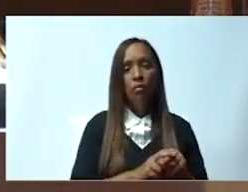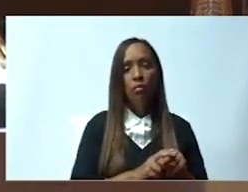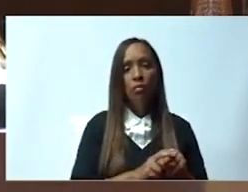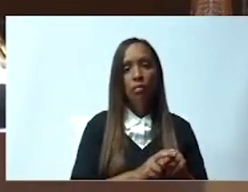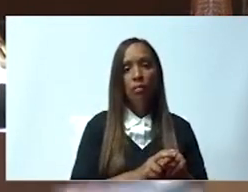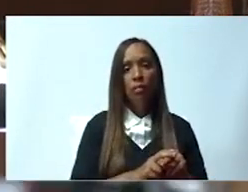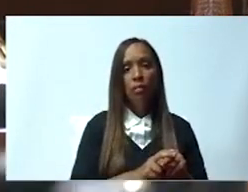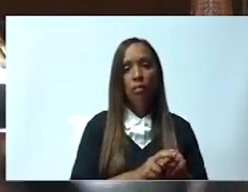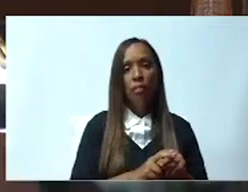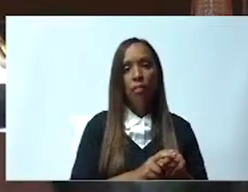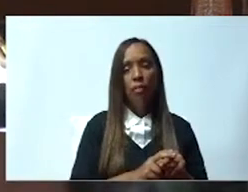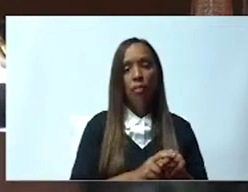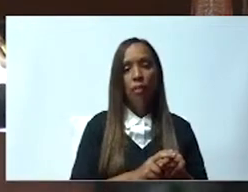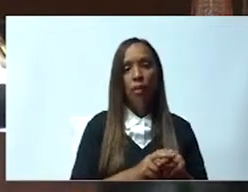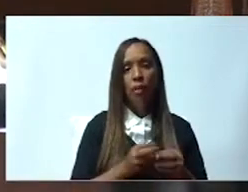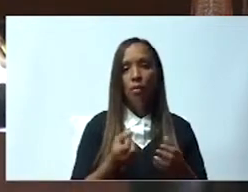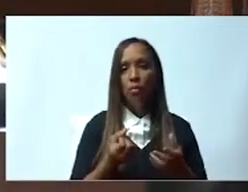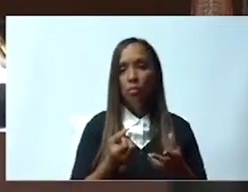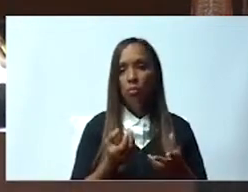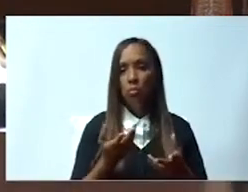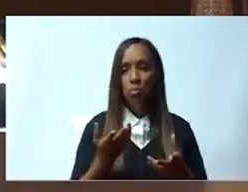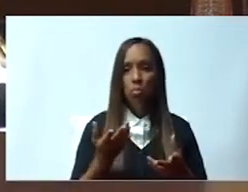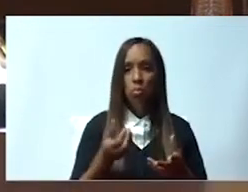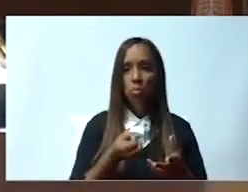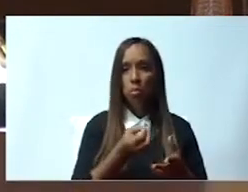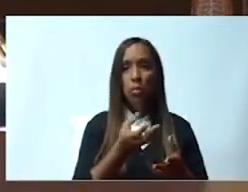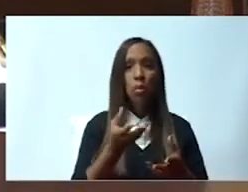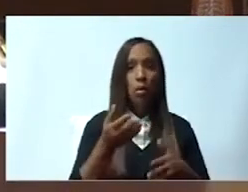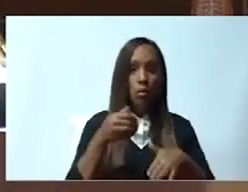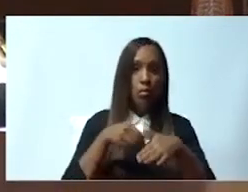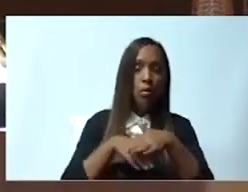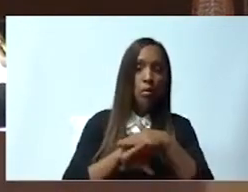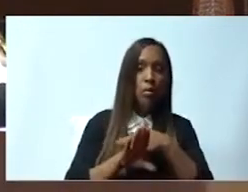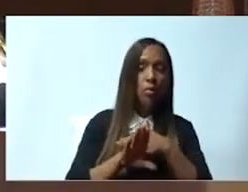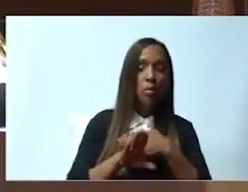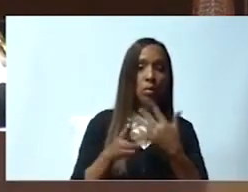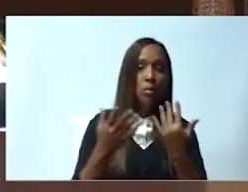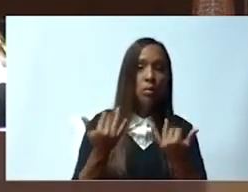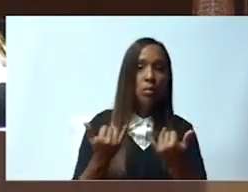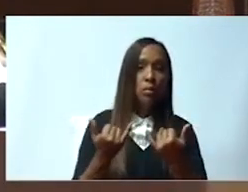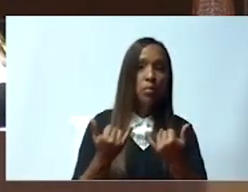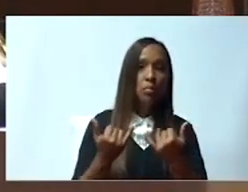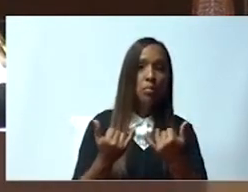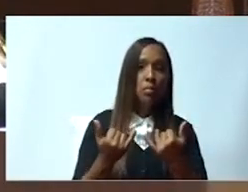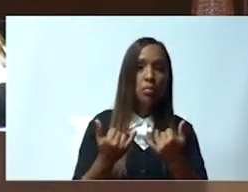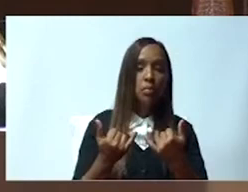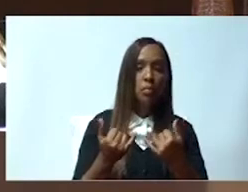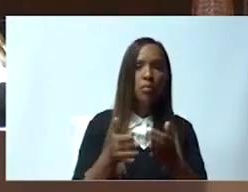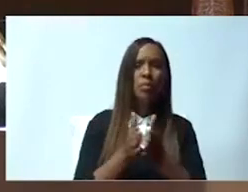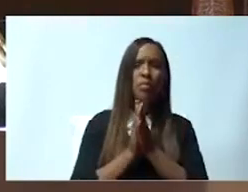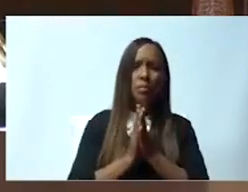al pleno. Vamos a pedirle que por favor se sienten,